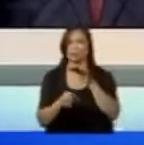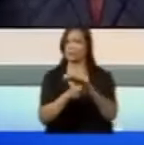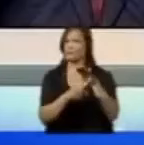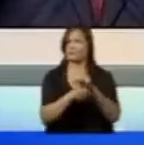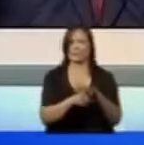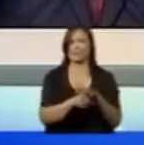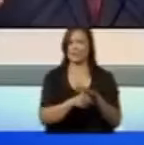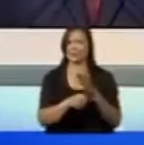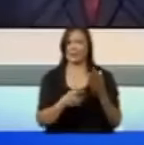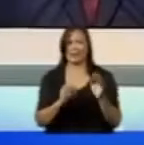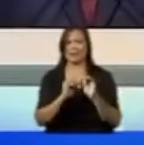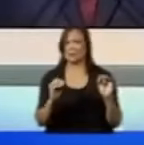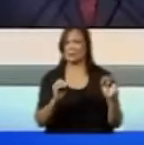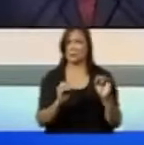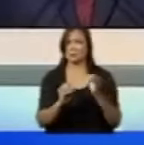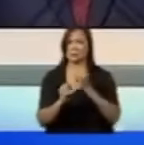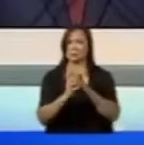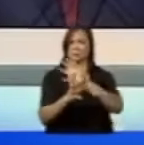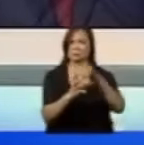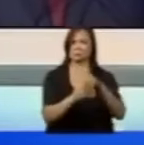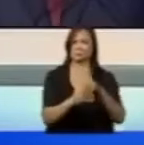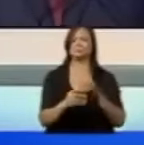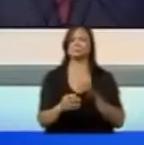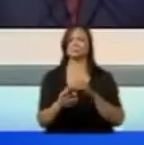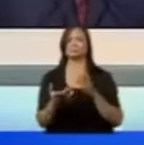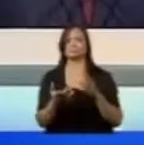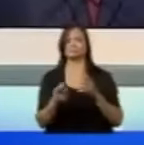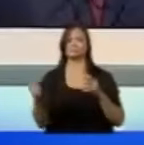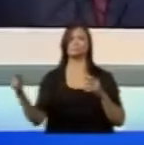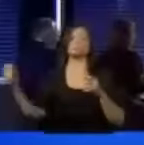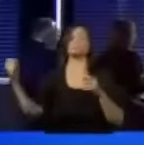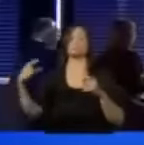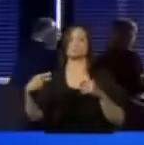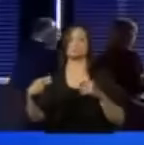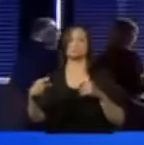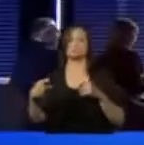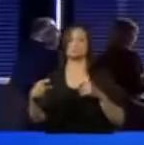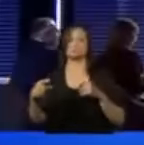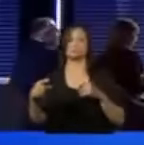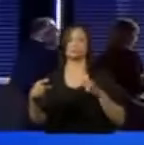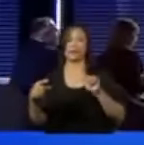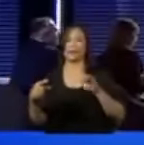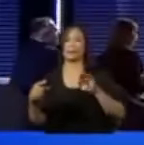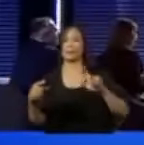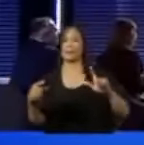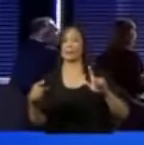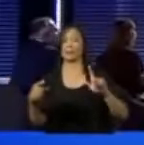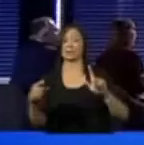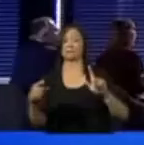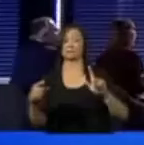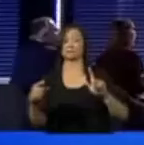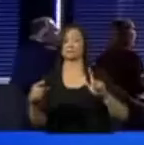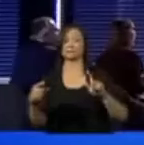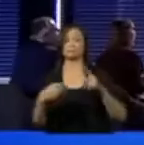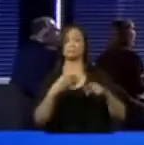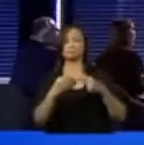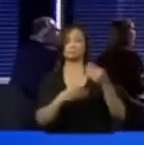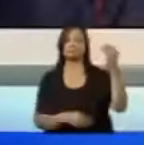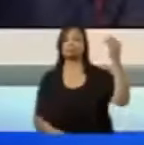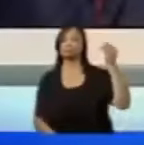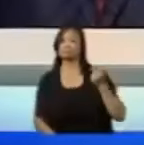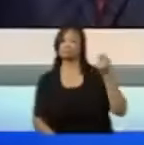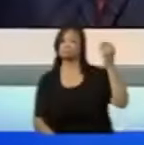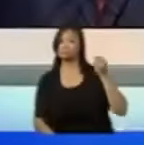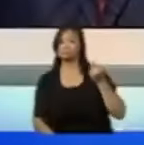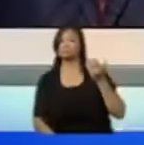satisface plenamente a ninguno de los sectores involucrados. Un derecho a réplica del candidato Martínez. Hablando de